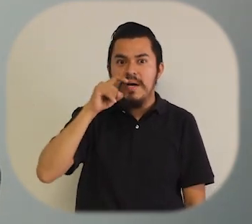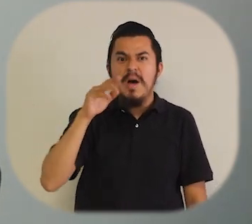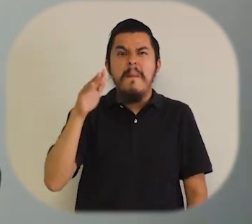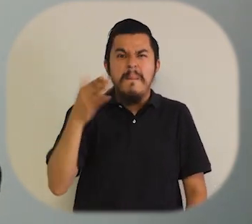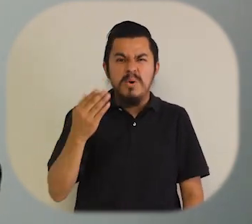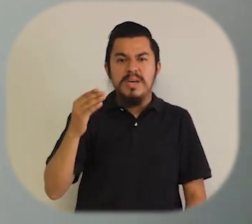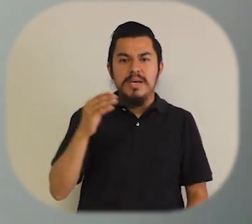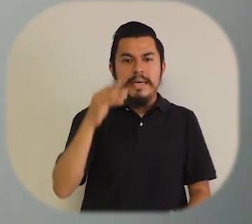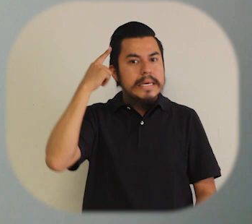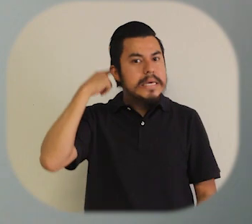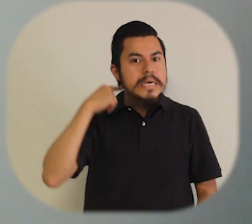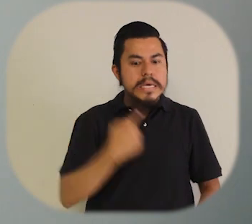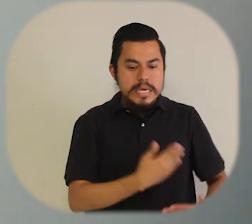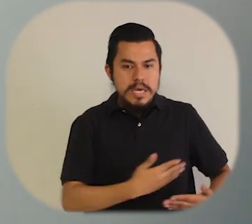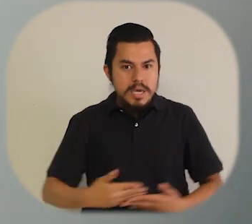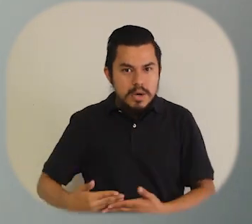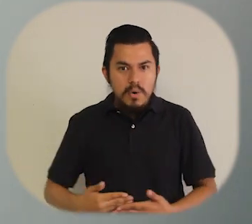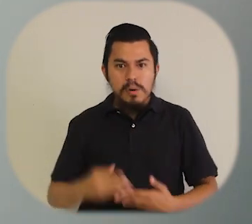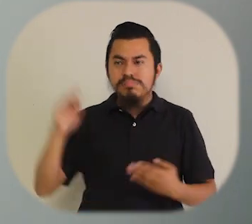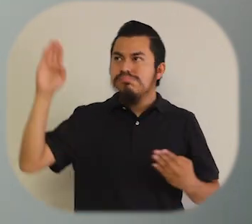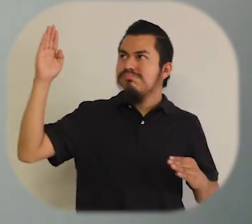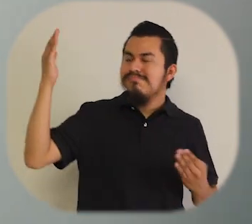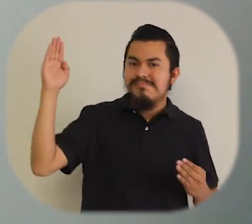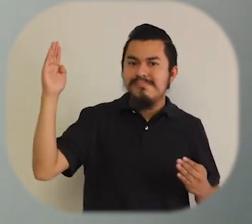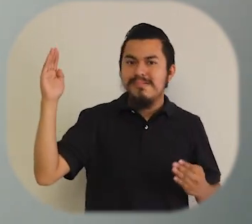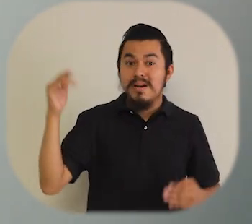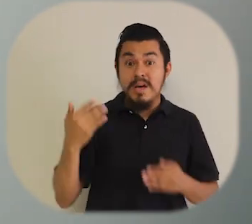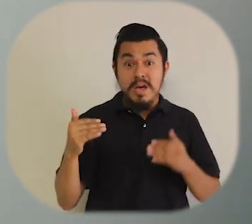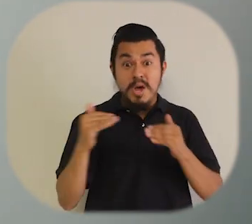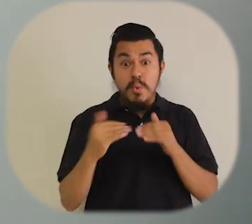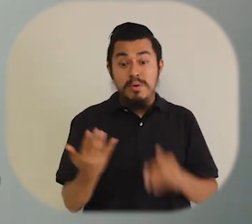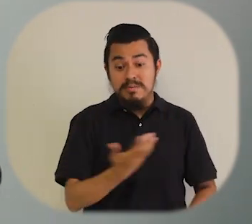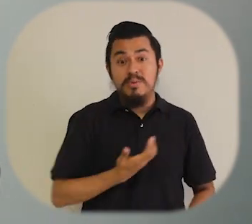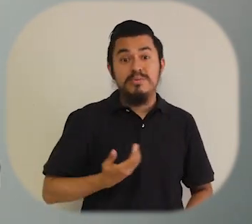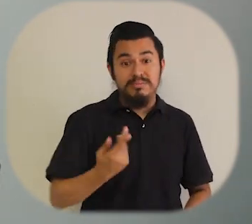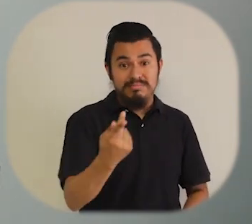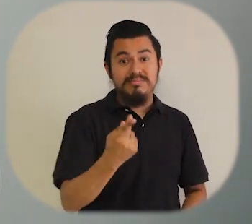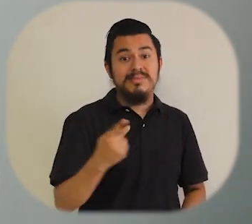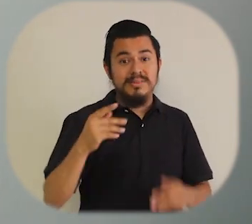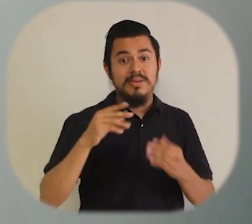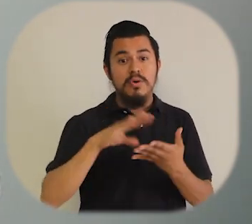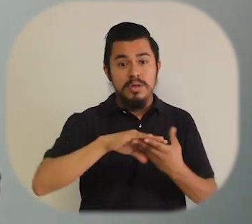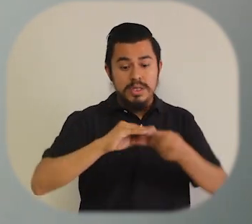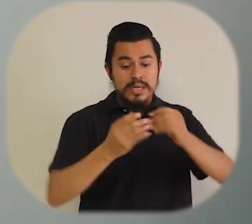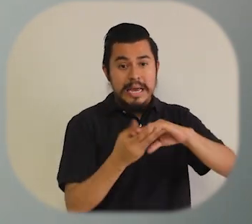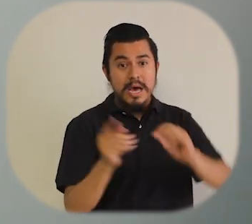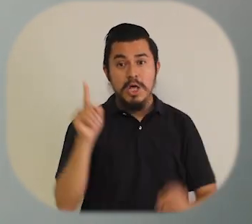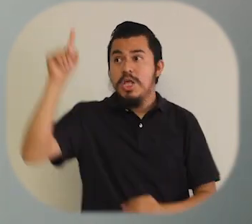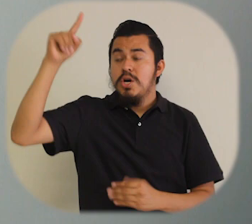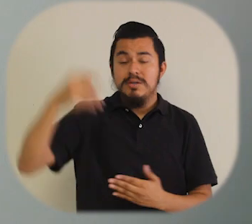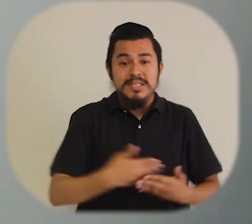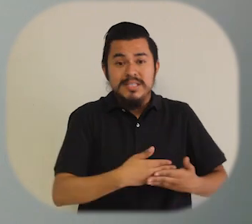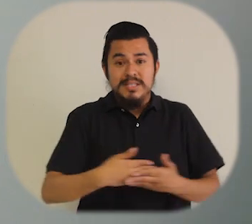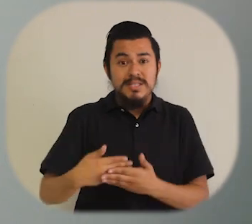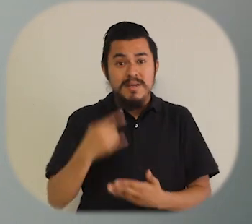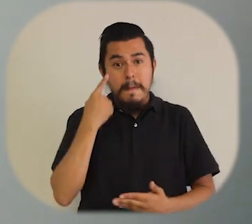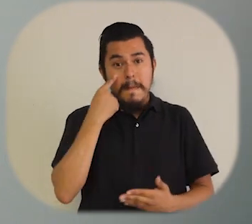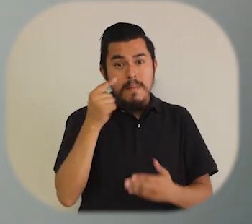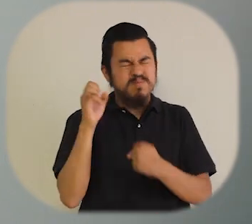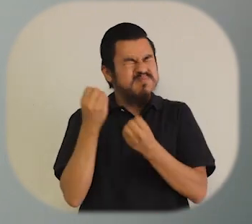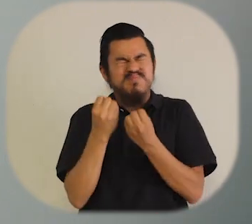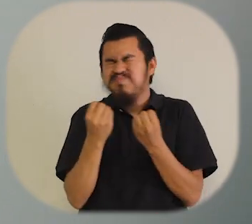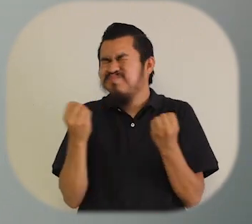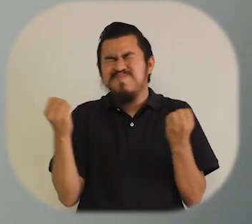Adán, lo creó como hijo. Cuando nosotros fuimos creados como hijos de Dios, entonces vemos que hay